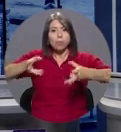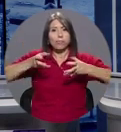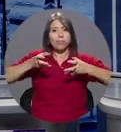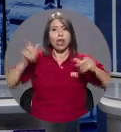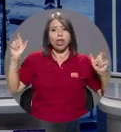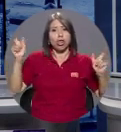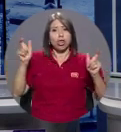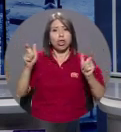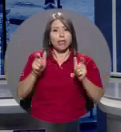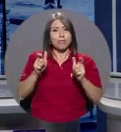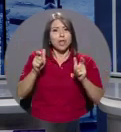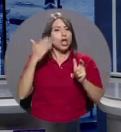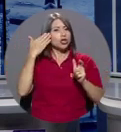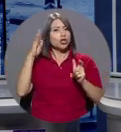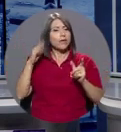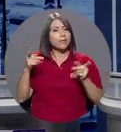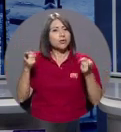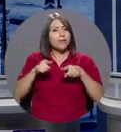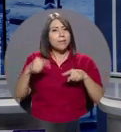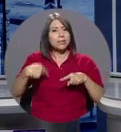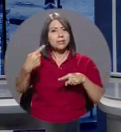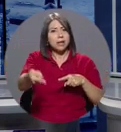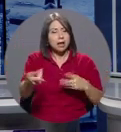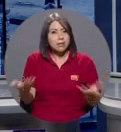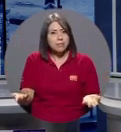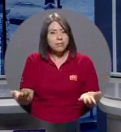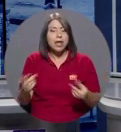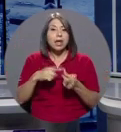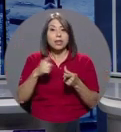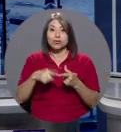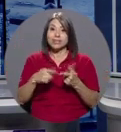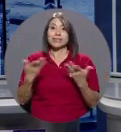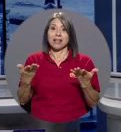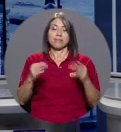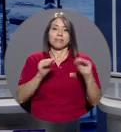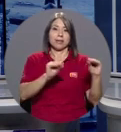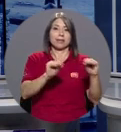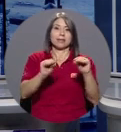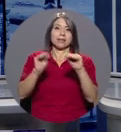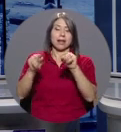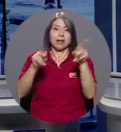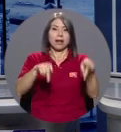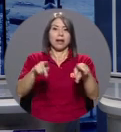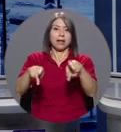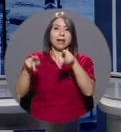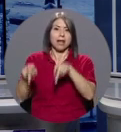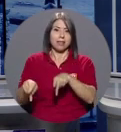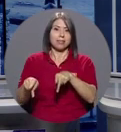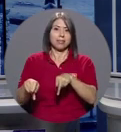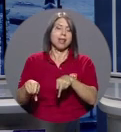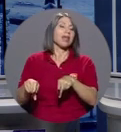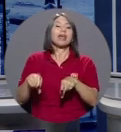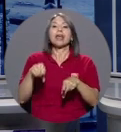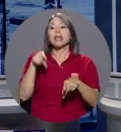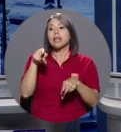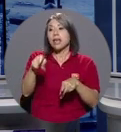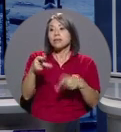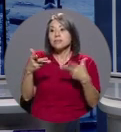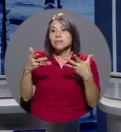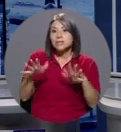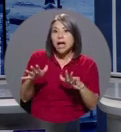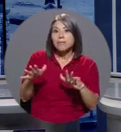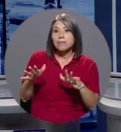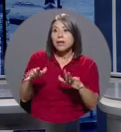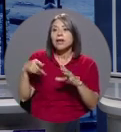pasar, aunque el futuro no es muy promisorio, ¿verdad? Entonces, enseñarle a la gente que realmente dejar de extraer es una